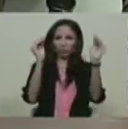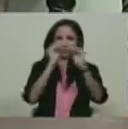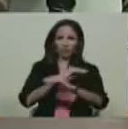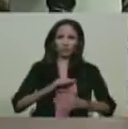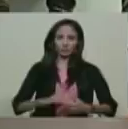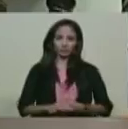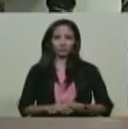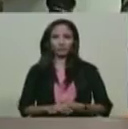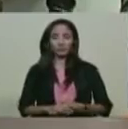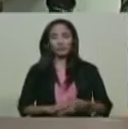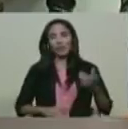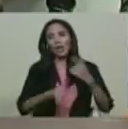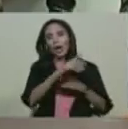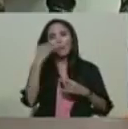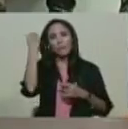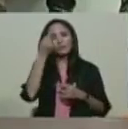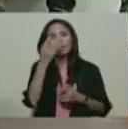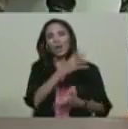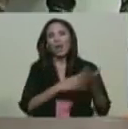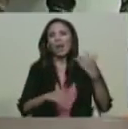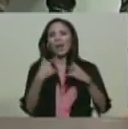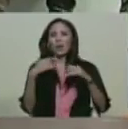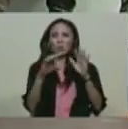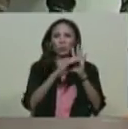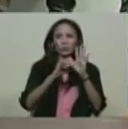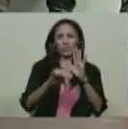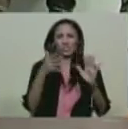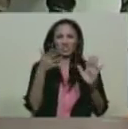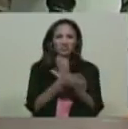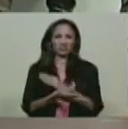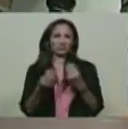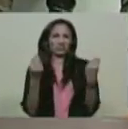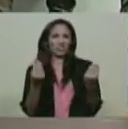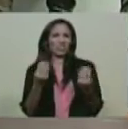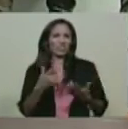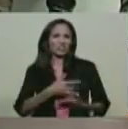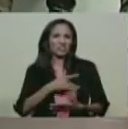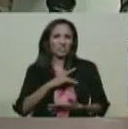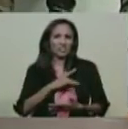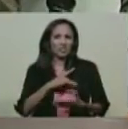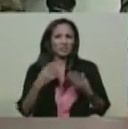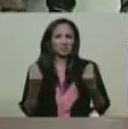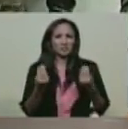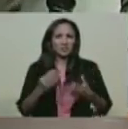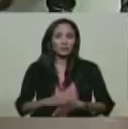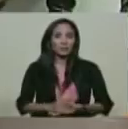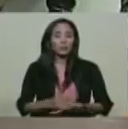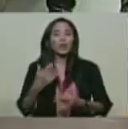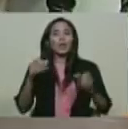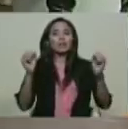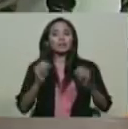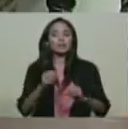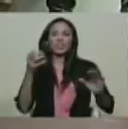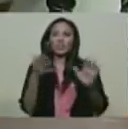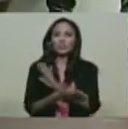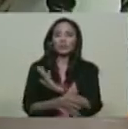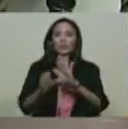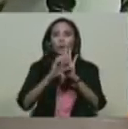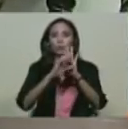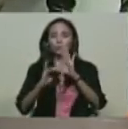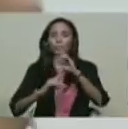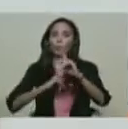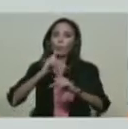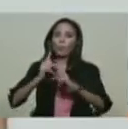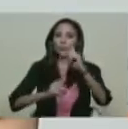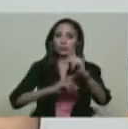Hubo gente que de repente pensó dos veces, constituyente. Sí, poder popular constituyente, proceso